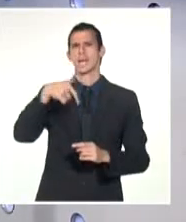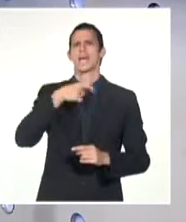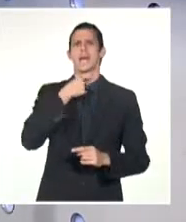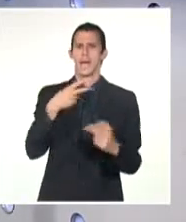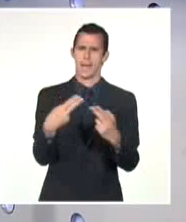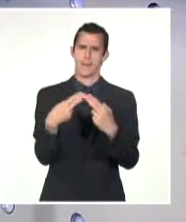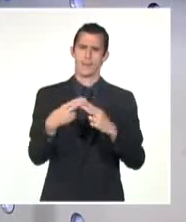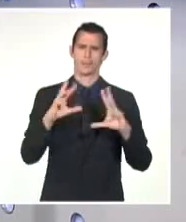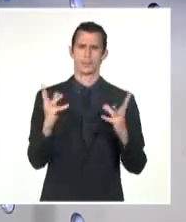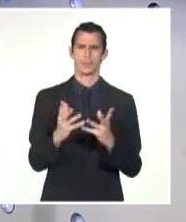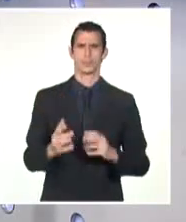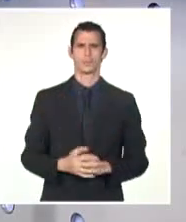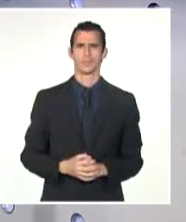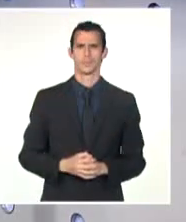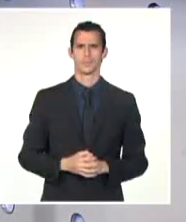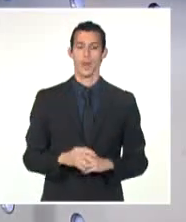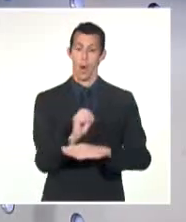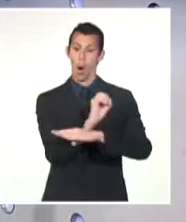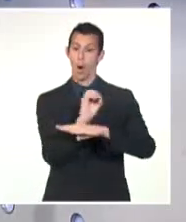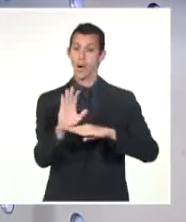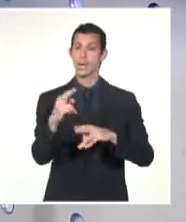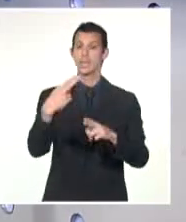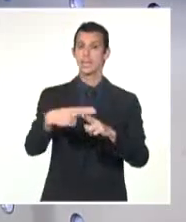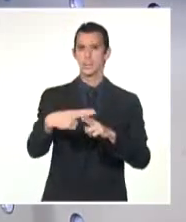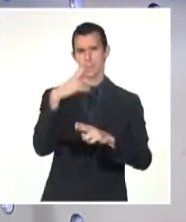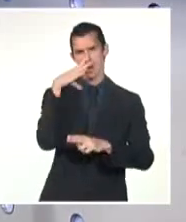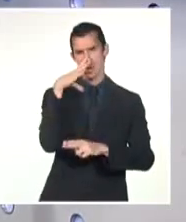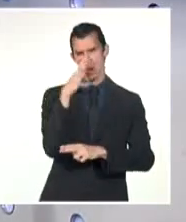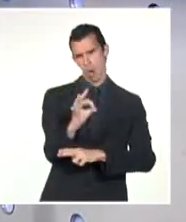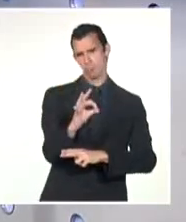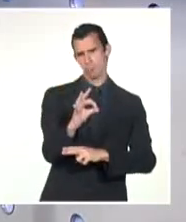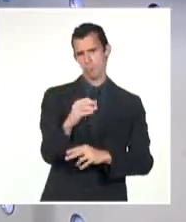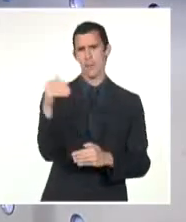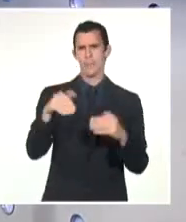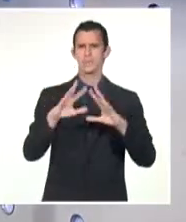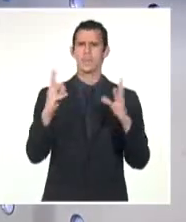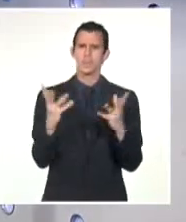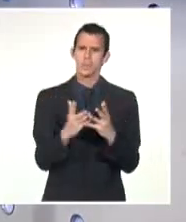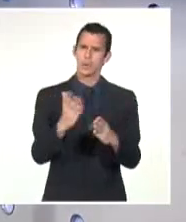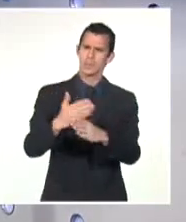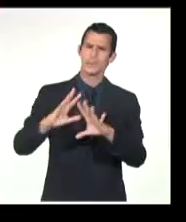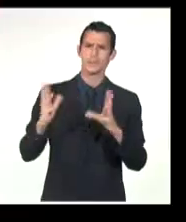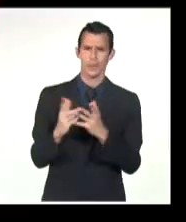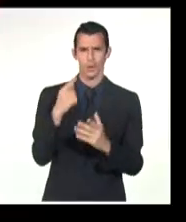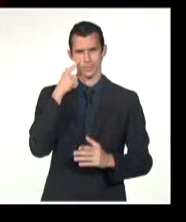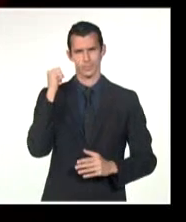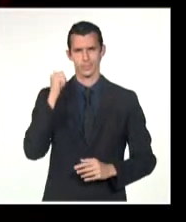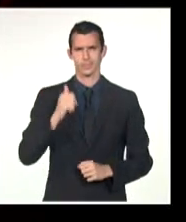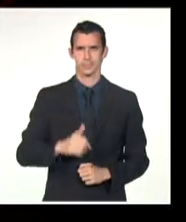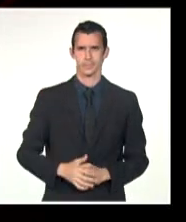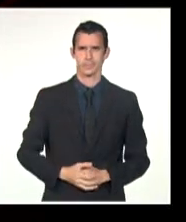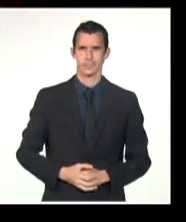la obra No, con dirección artística de Arasay Suárez y dirección general de Doris Méndez.